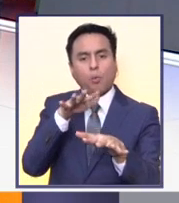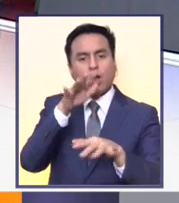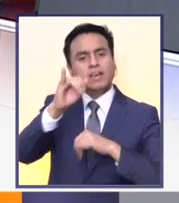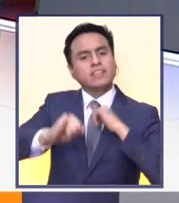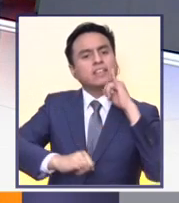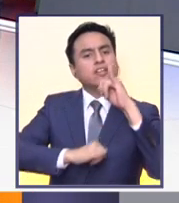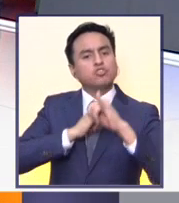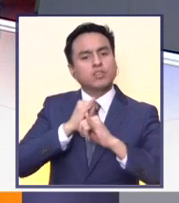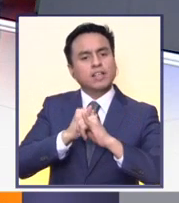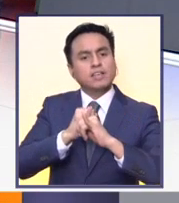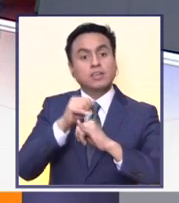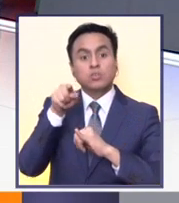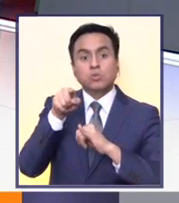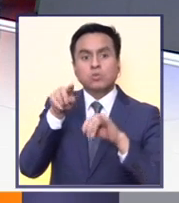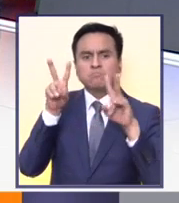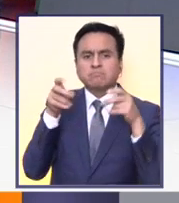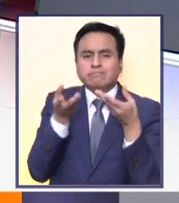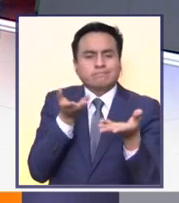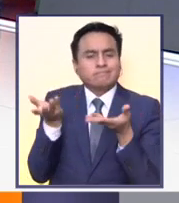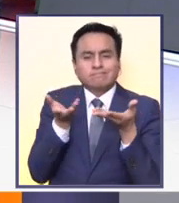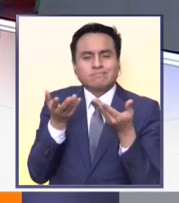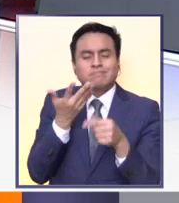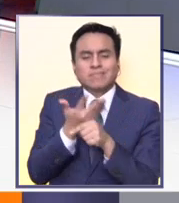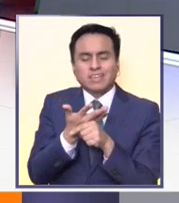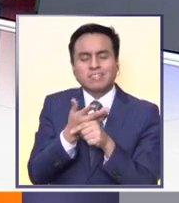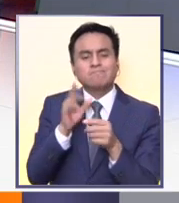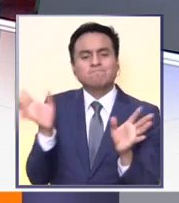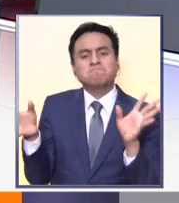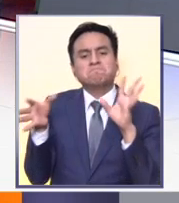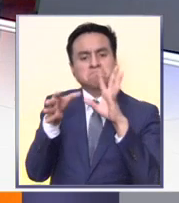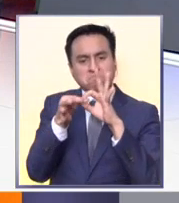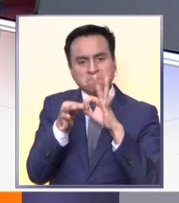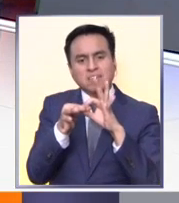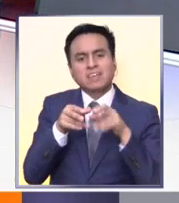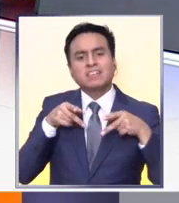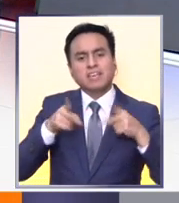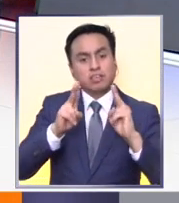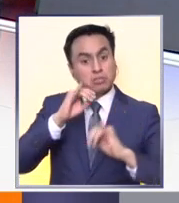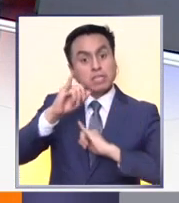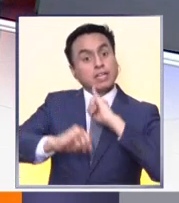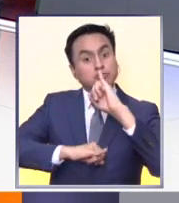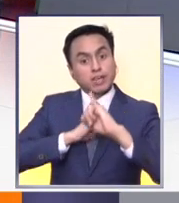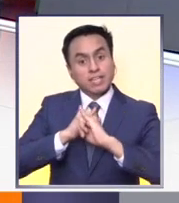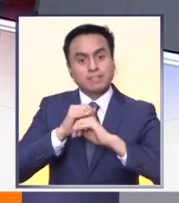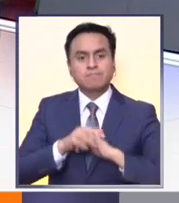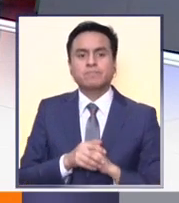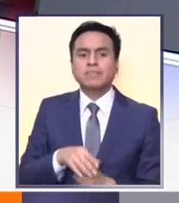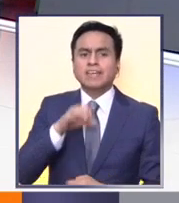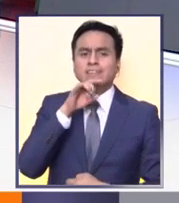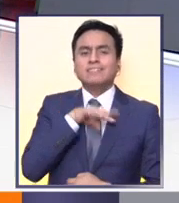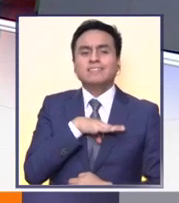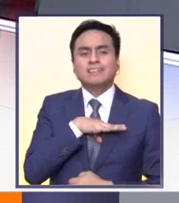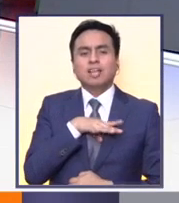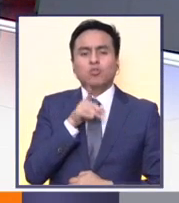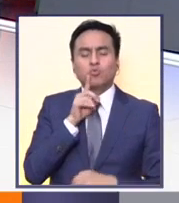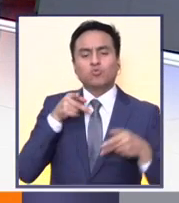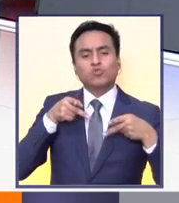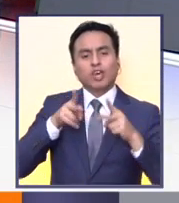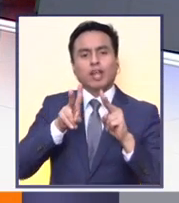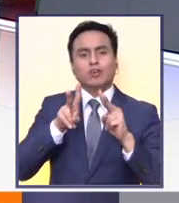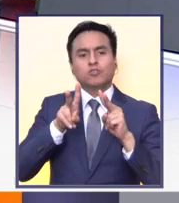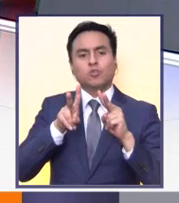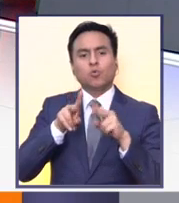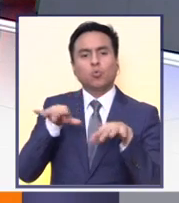internacional, cuyo uso entonces se encuentra regido también por el derecho internacional. Chile tiene derecho a un